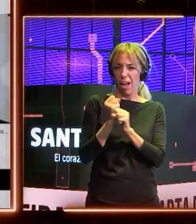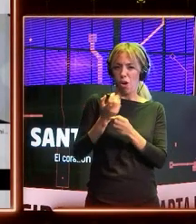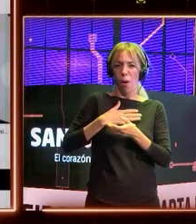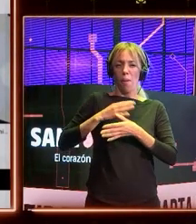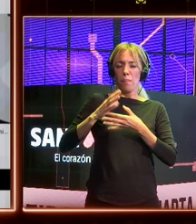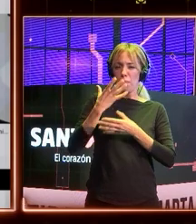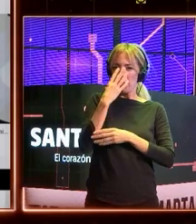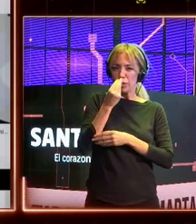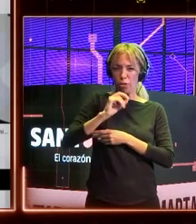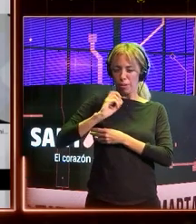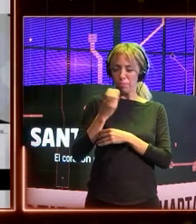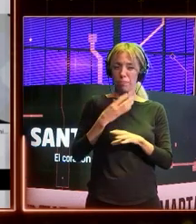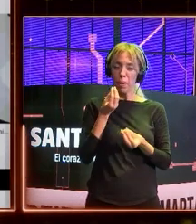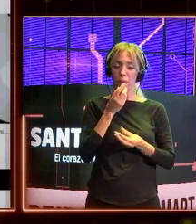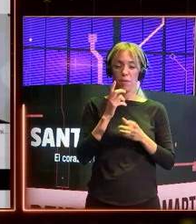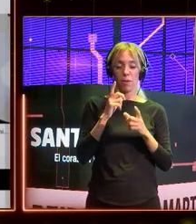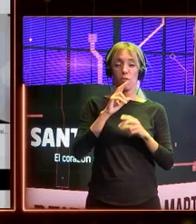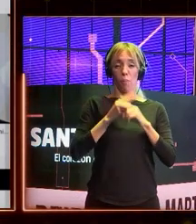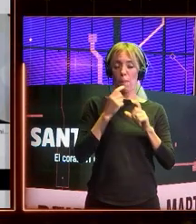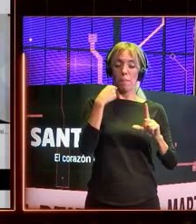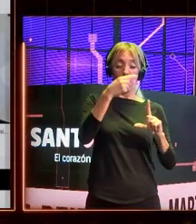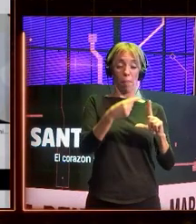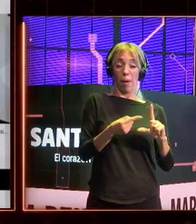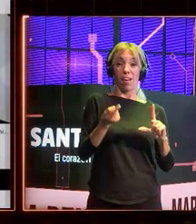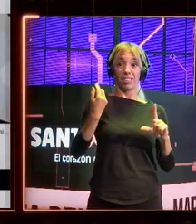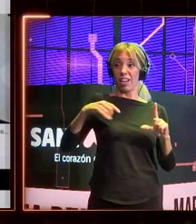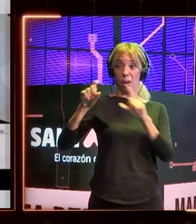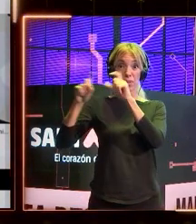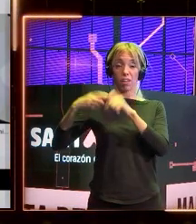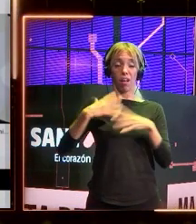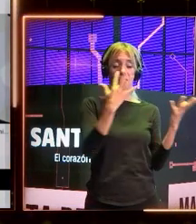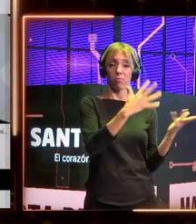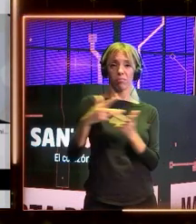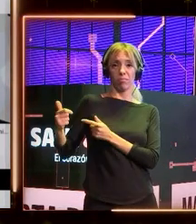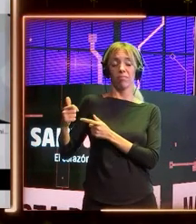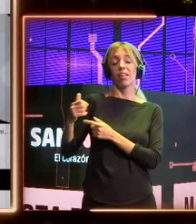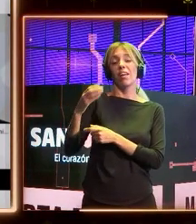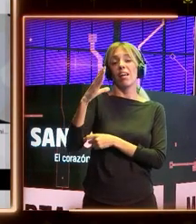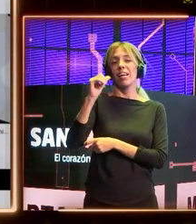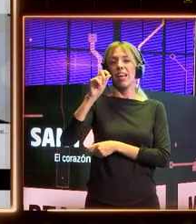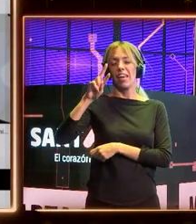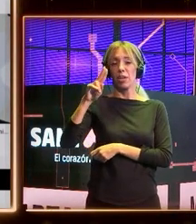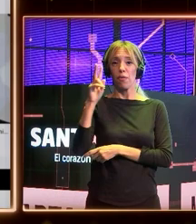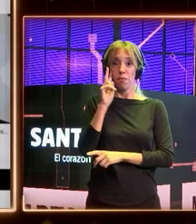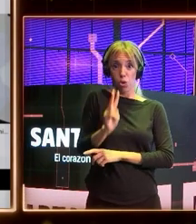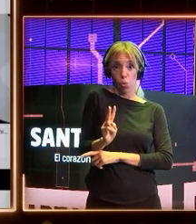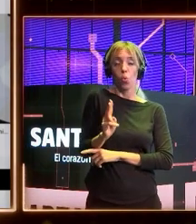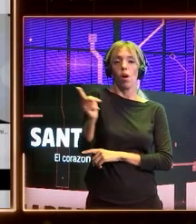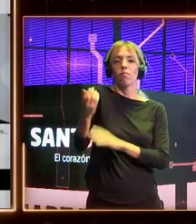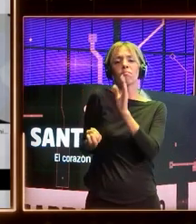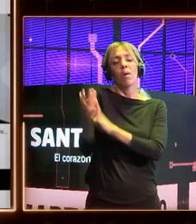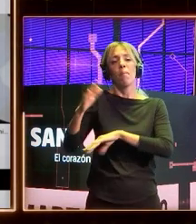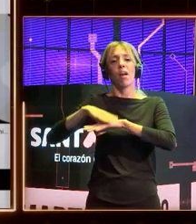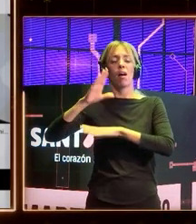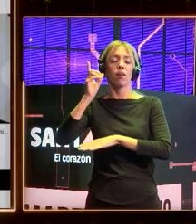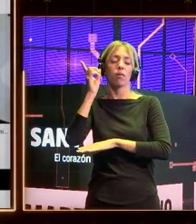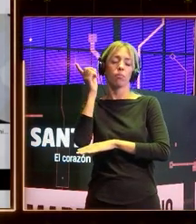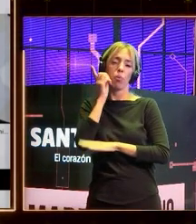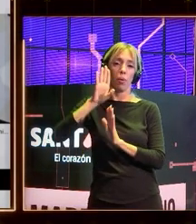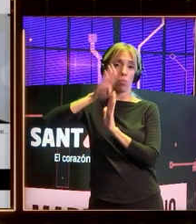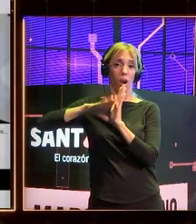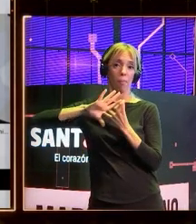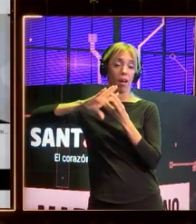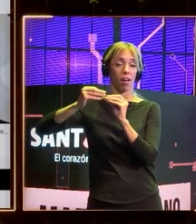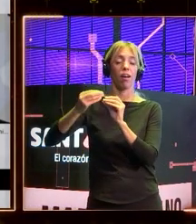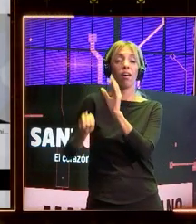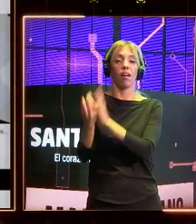nuestras mascotas, etcétera, etcétera. Pues todo eso ha sido registrado por Clearview y ha sido utilizado para crear una aplicación en la cual tú puedes